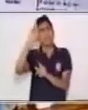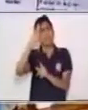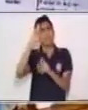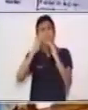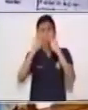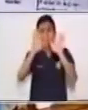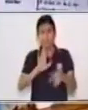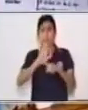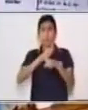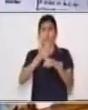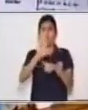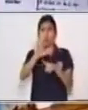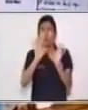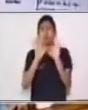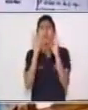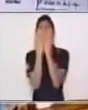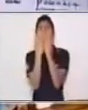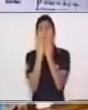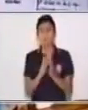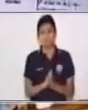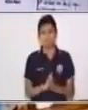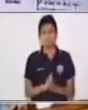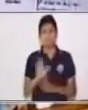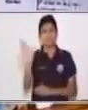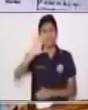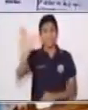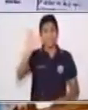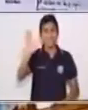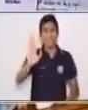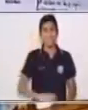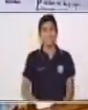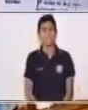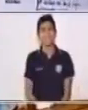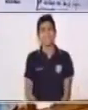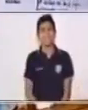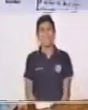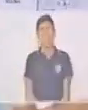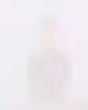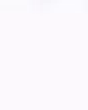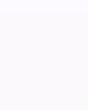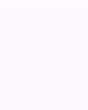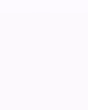quédate en casa y comparte con tu familia lo más que puedas. Hasta pronto, muchas gracias.